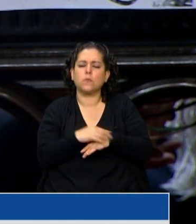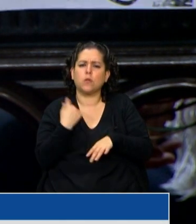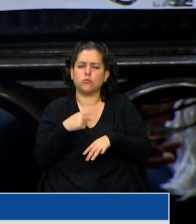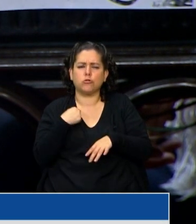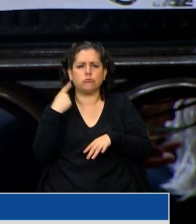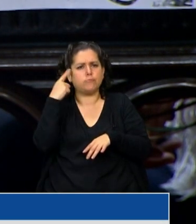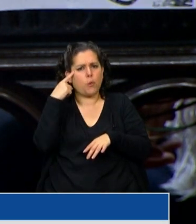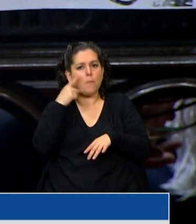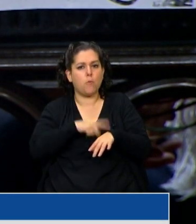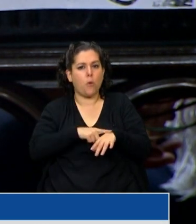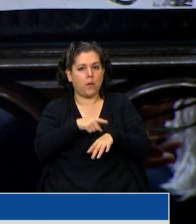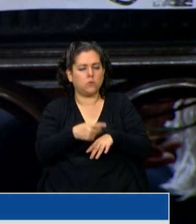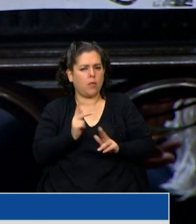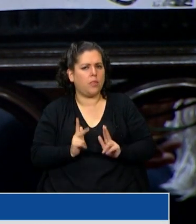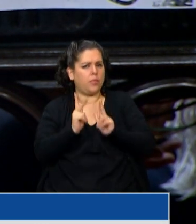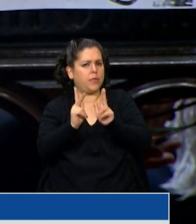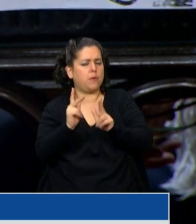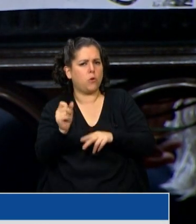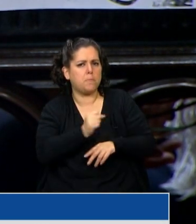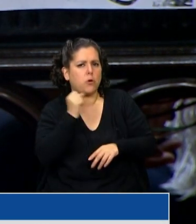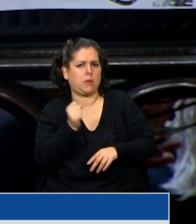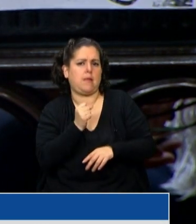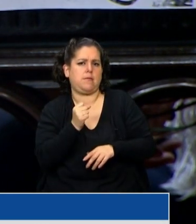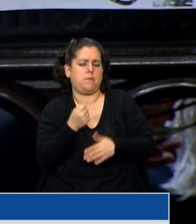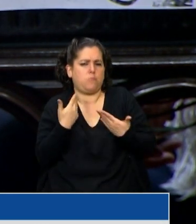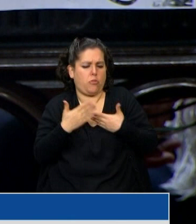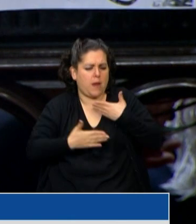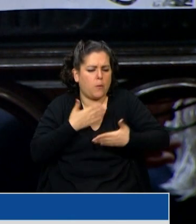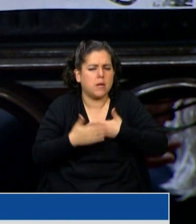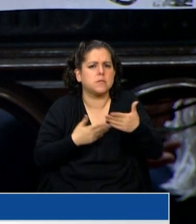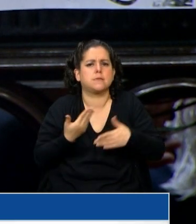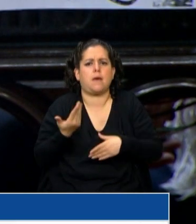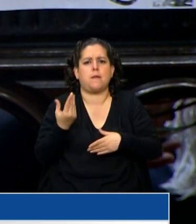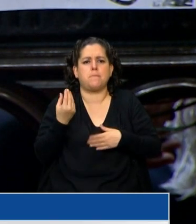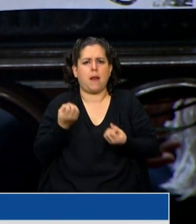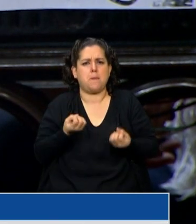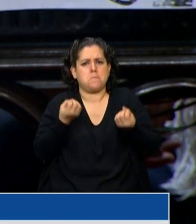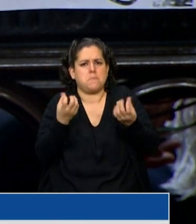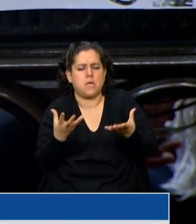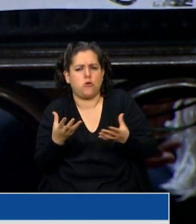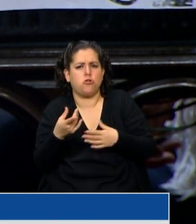dijimos con claridad en ese momento la importancia de avanzar en un camino de mayor